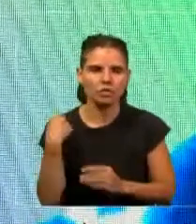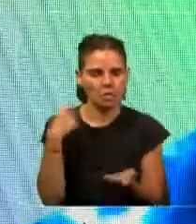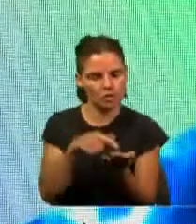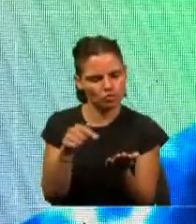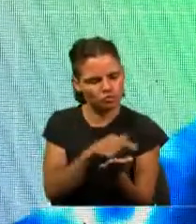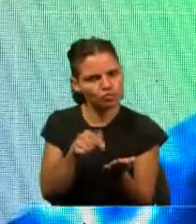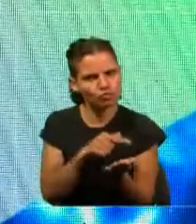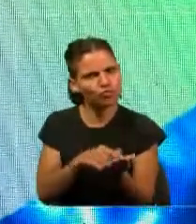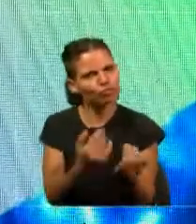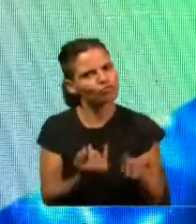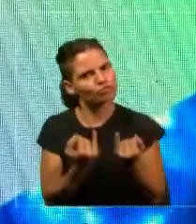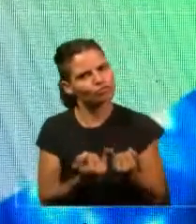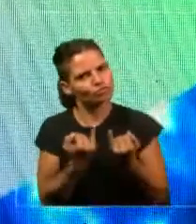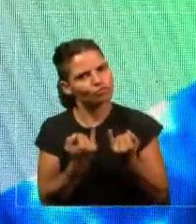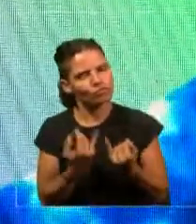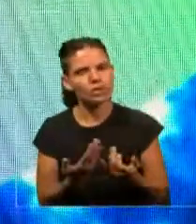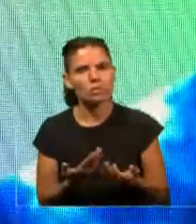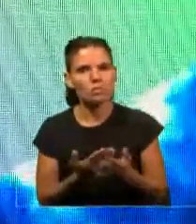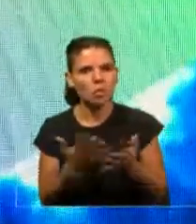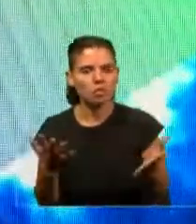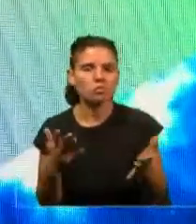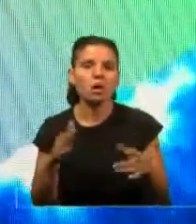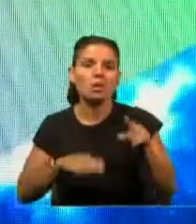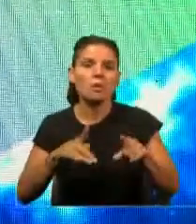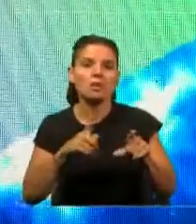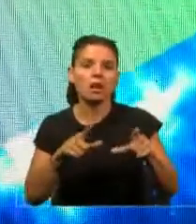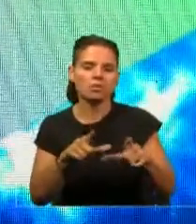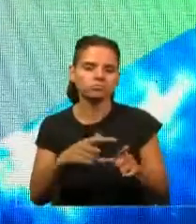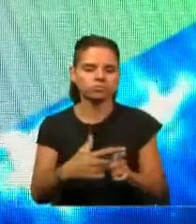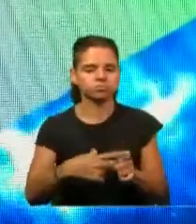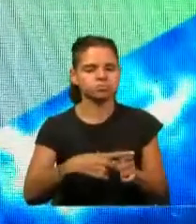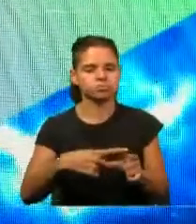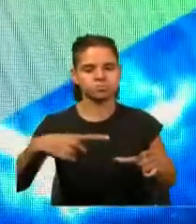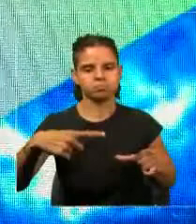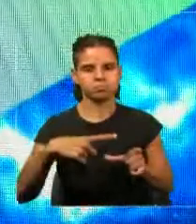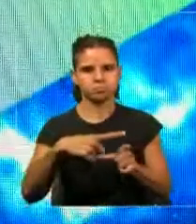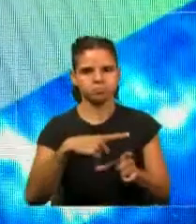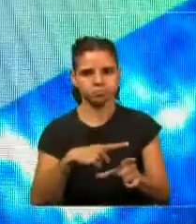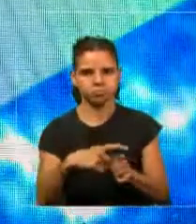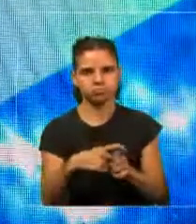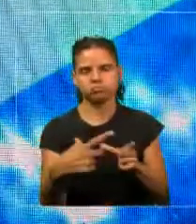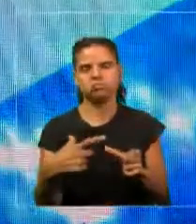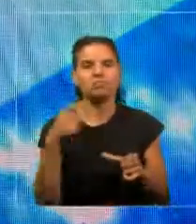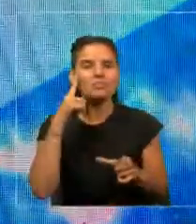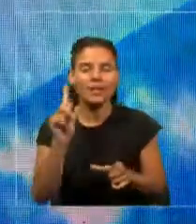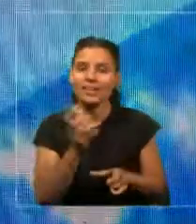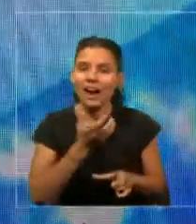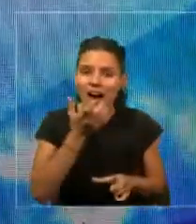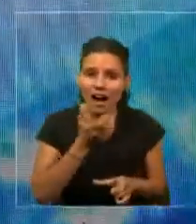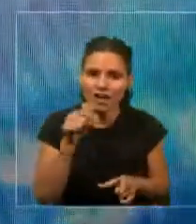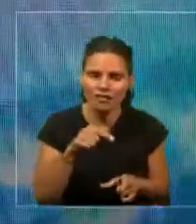muchas informaciones adaptadas a la talla de la pantalla, pero el iPhone en particular, con una